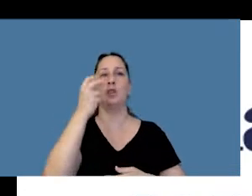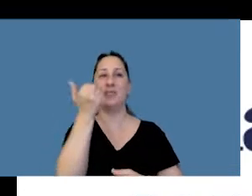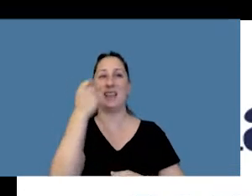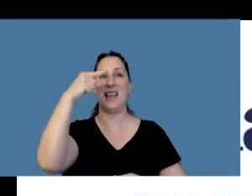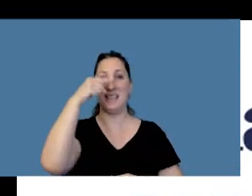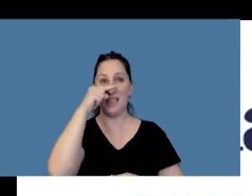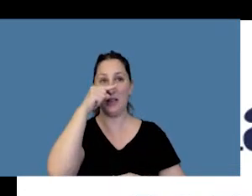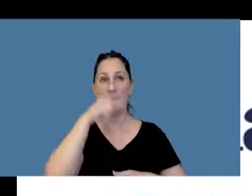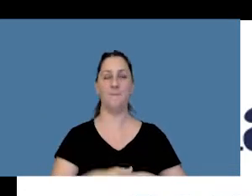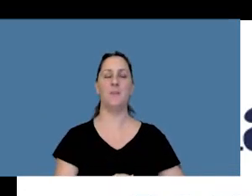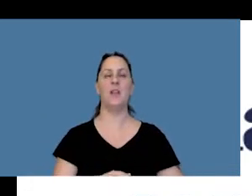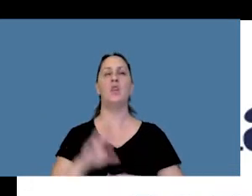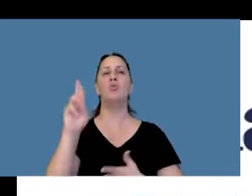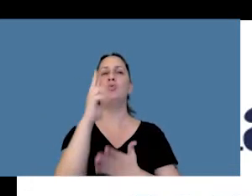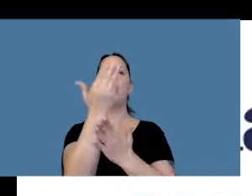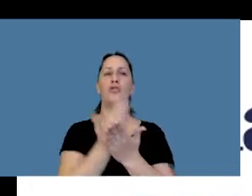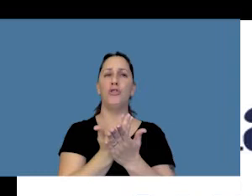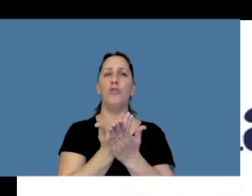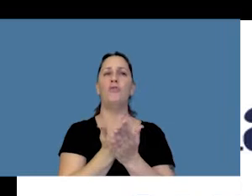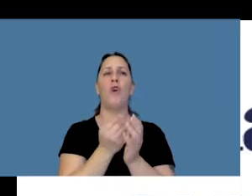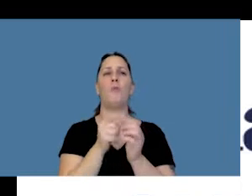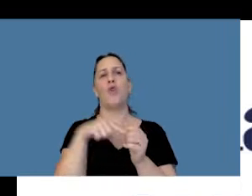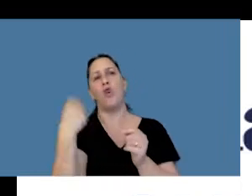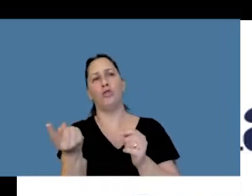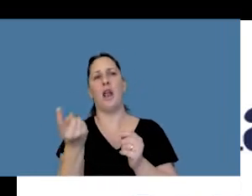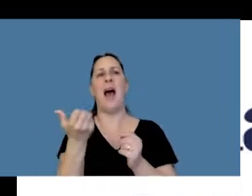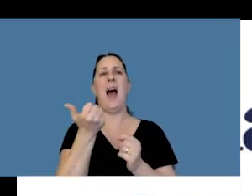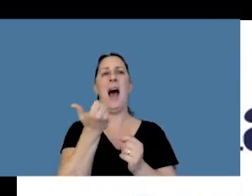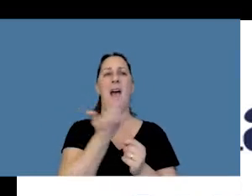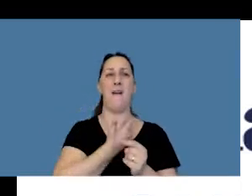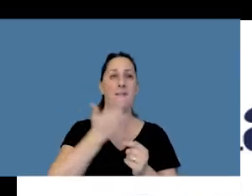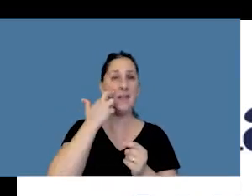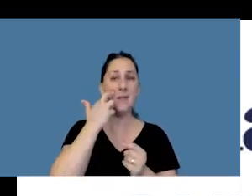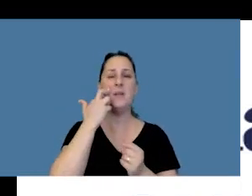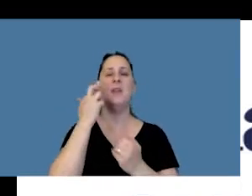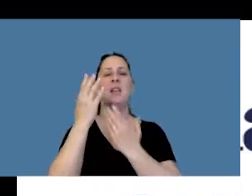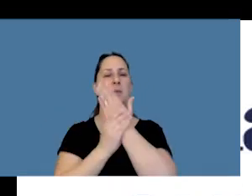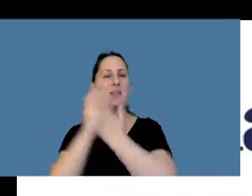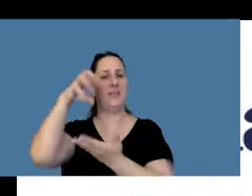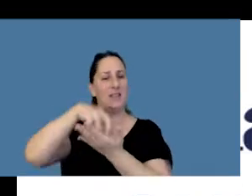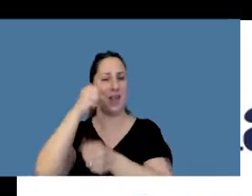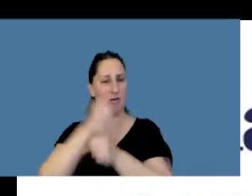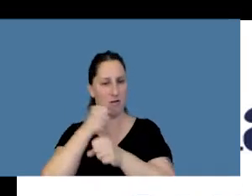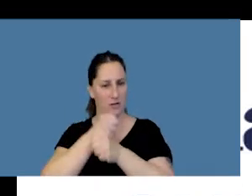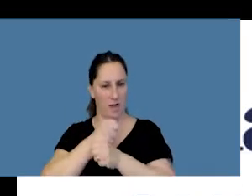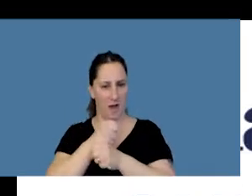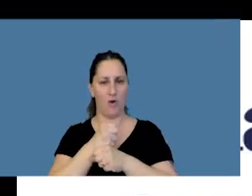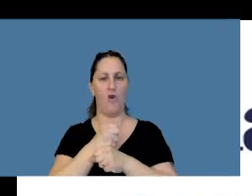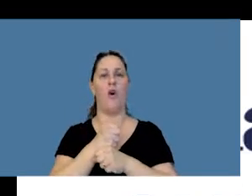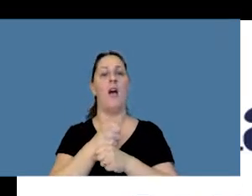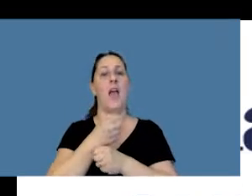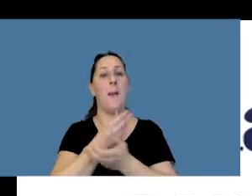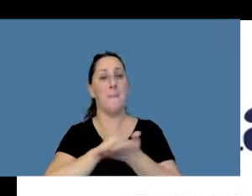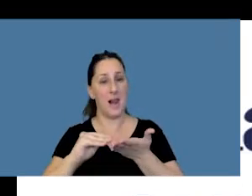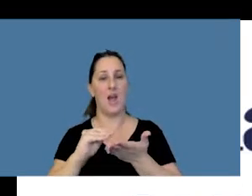5267 es una resolución conjunta entre a la Administración Federal y el Ministerio de Trabajo, Empleo